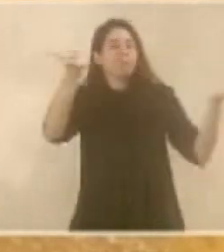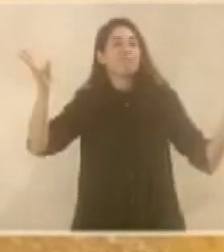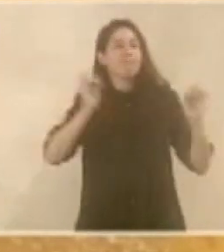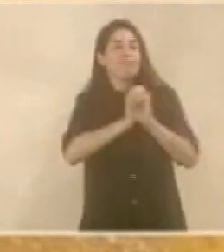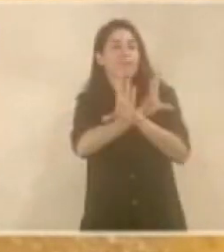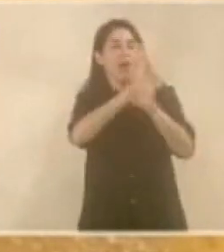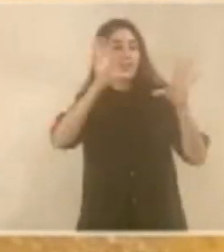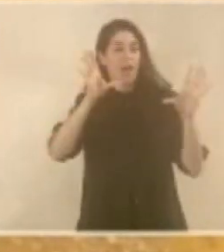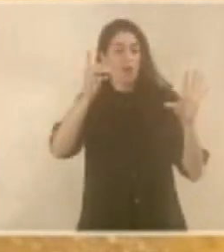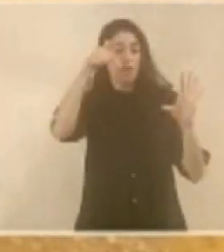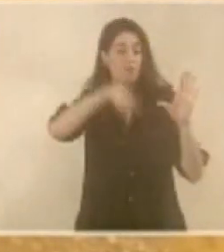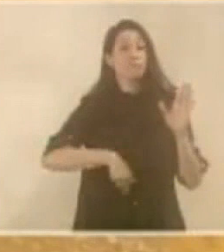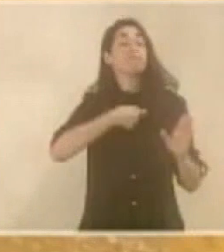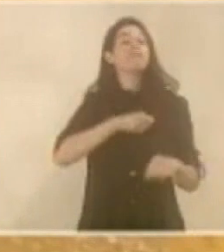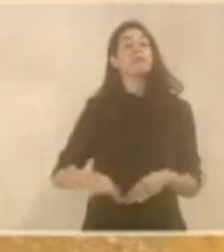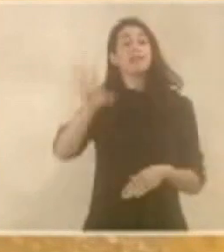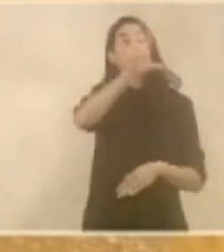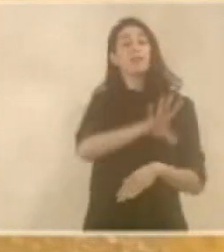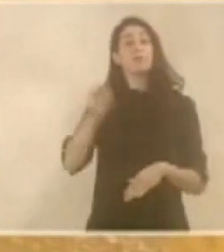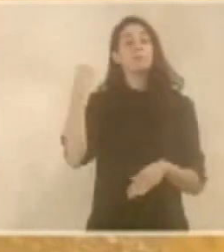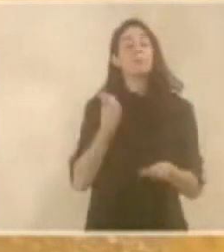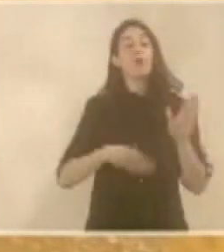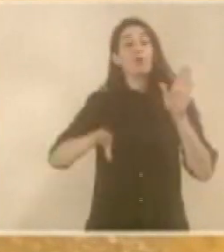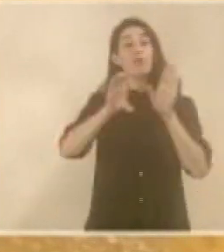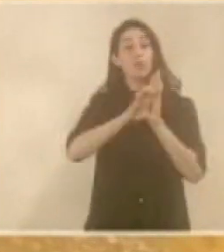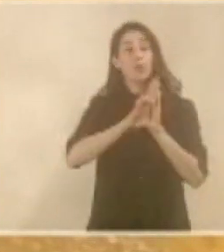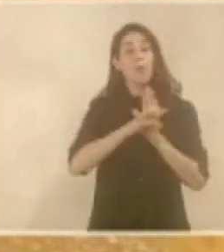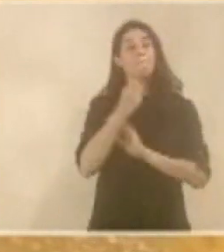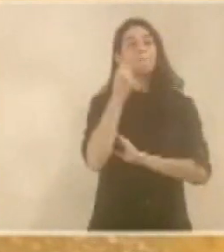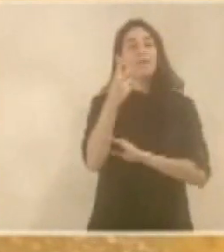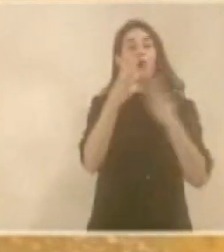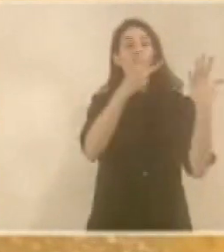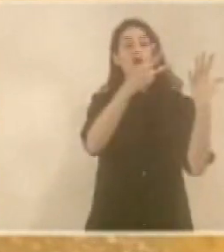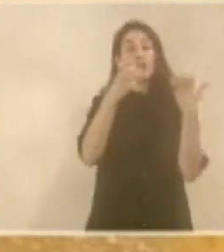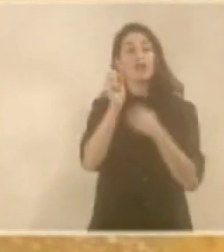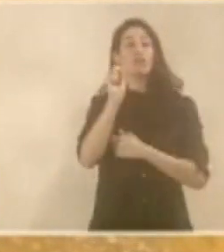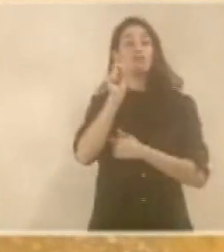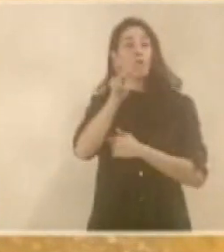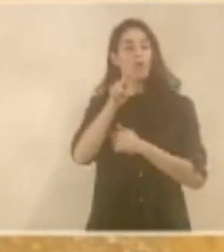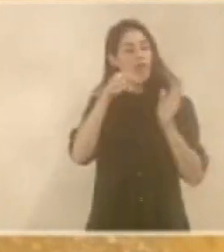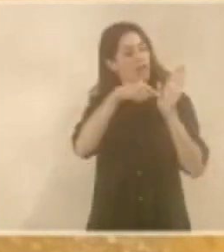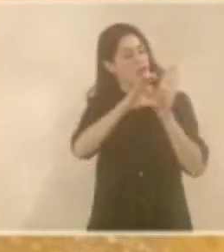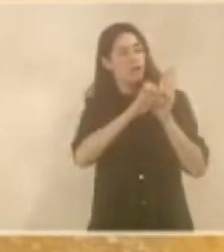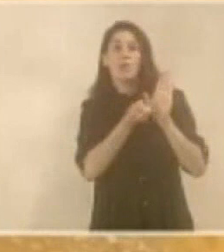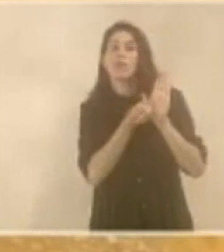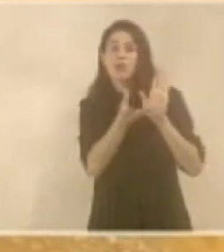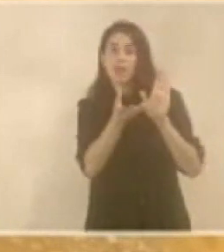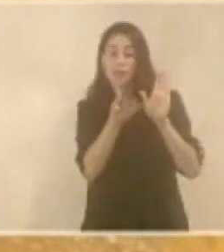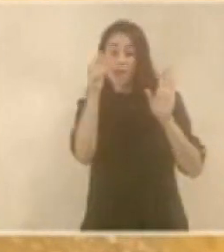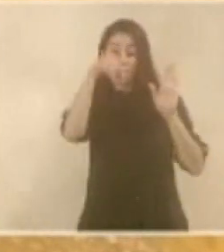como decía la Constitución de 1812, es libre e independiente y no es ni puede